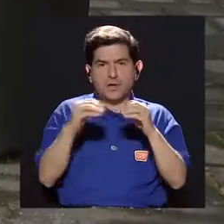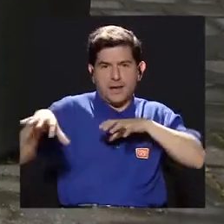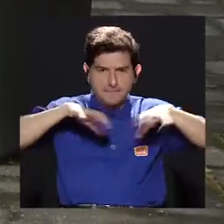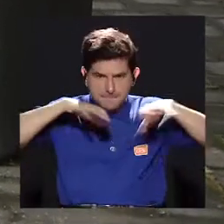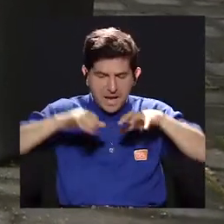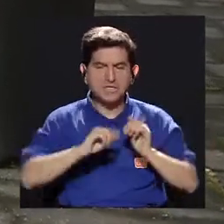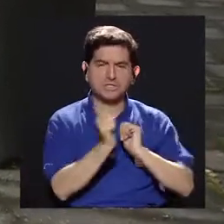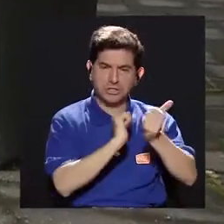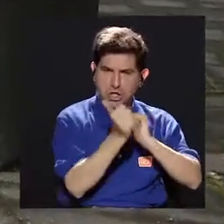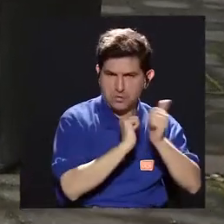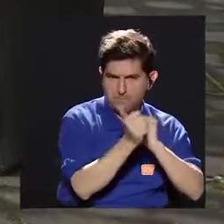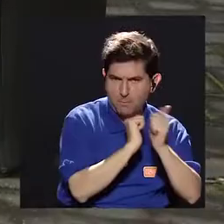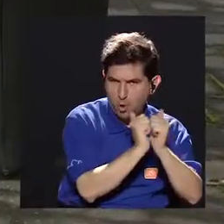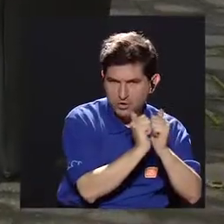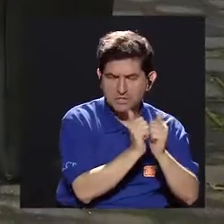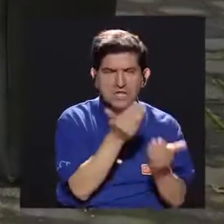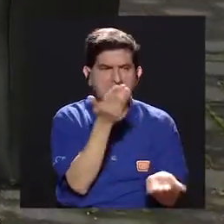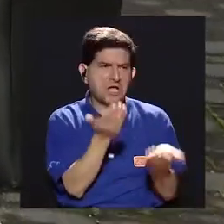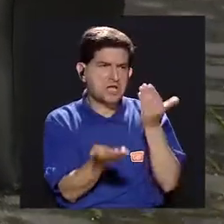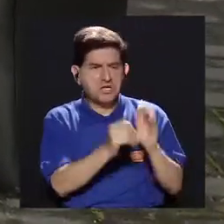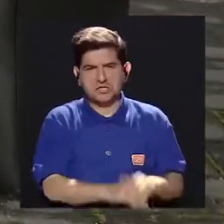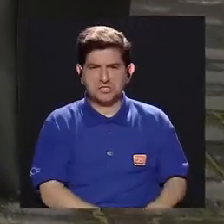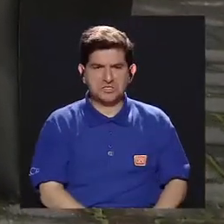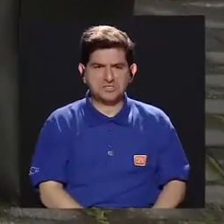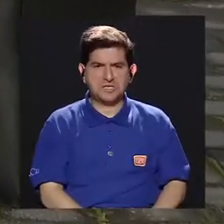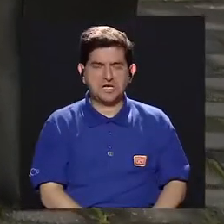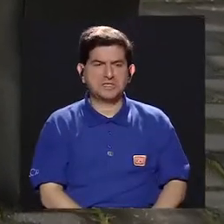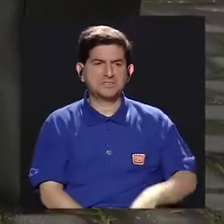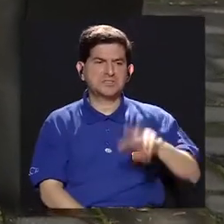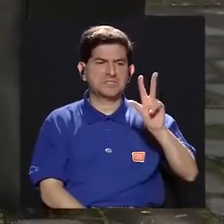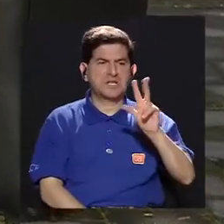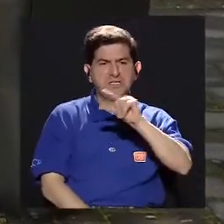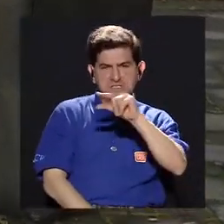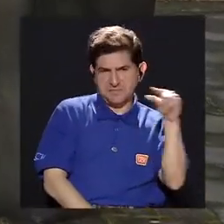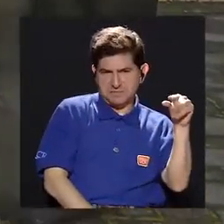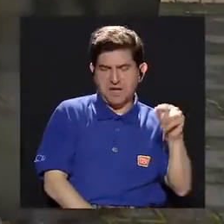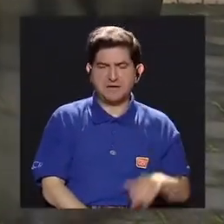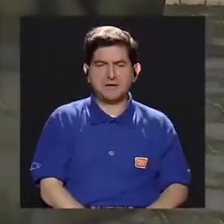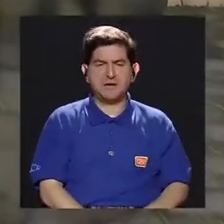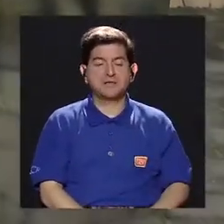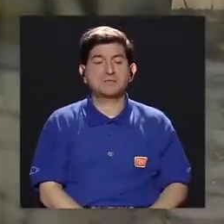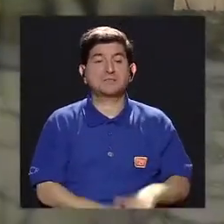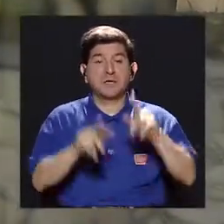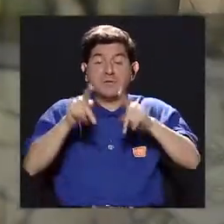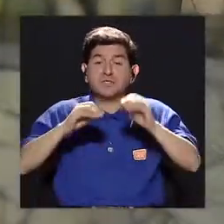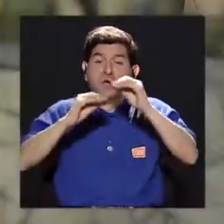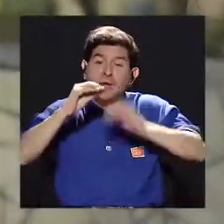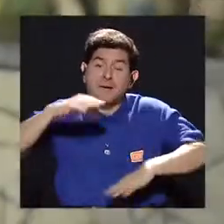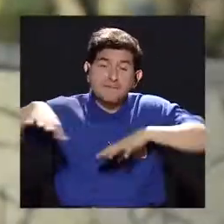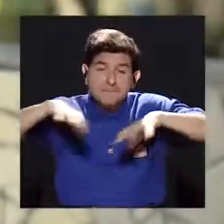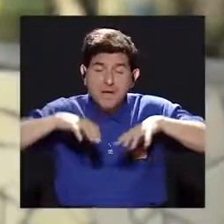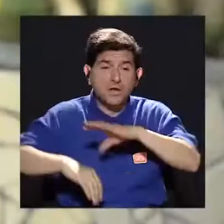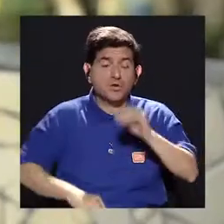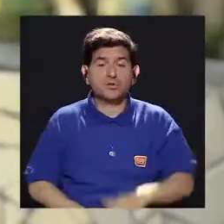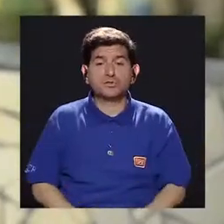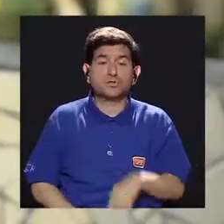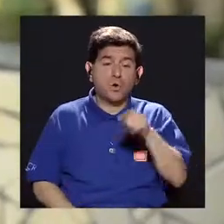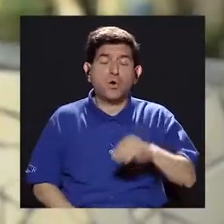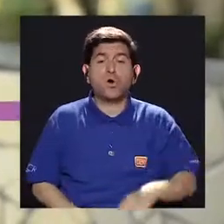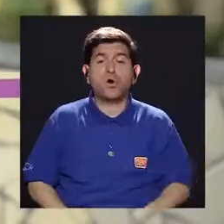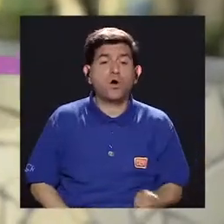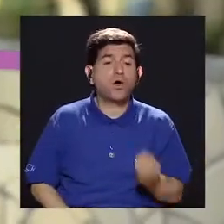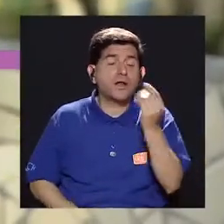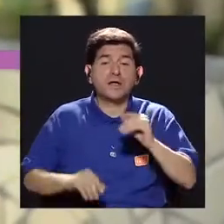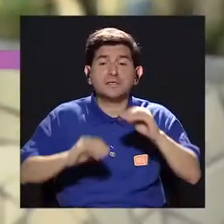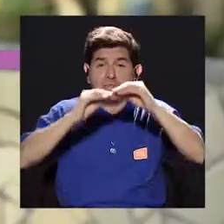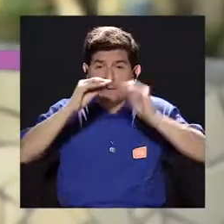que es más activa o practica deportes, por ahí lo va a hacer dentro de 3 semanitas. La gente que es menos activa o que le crecen